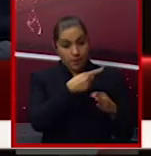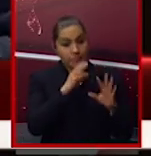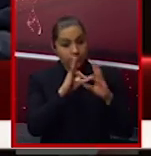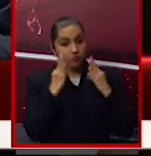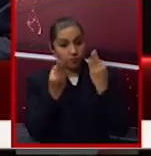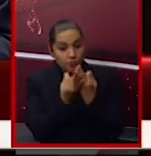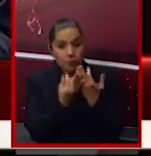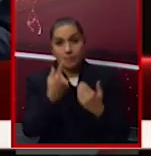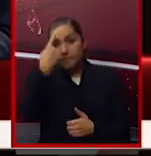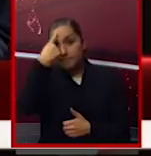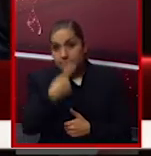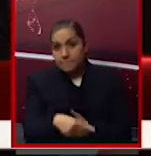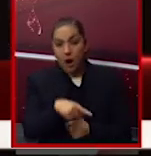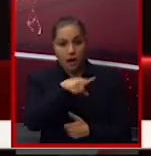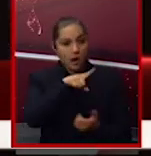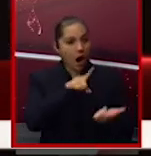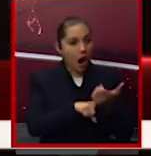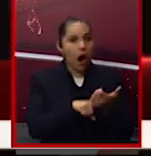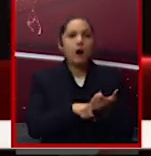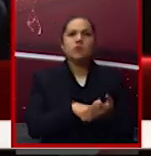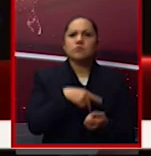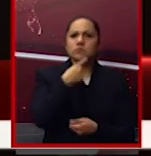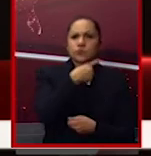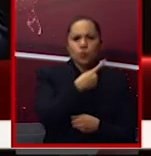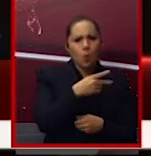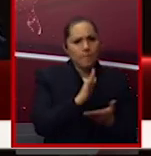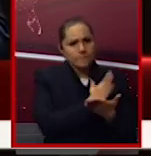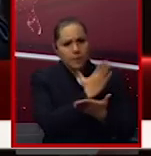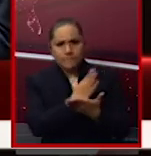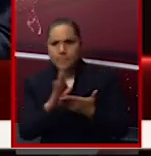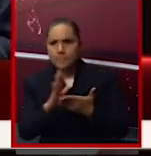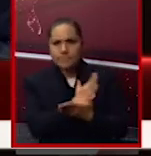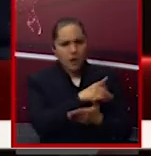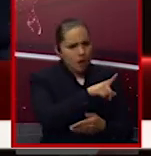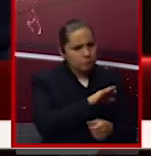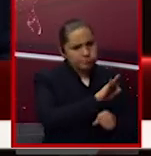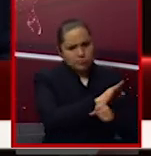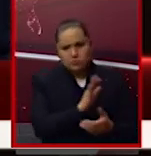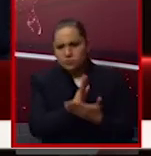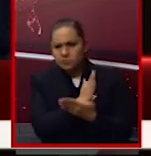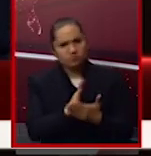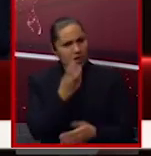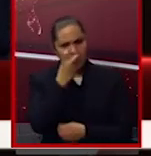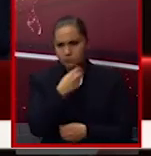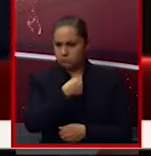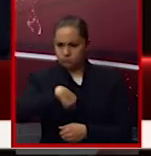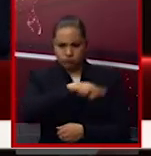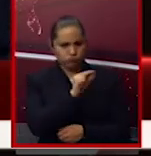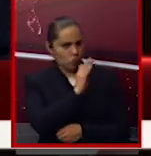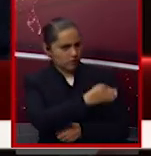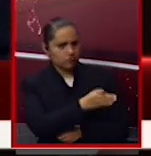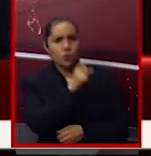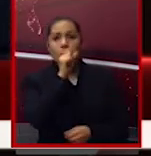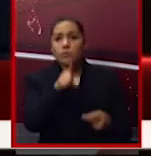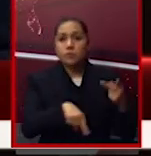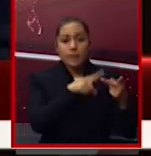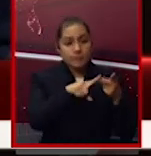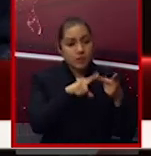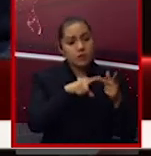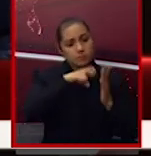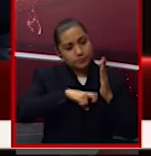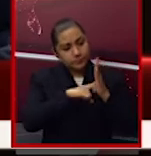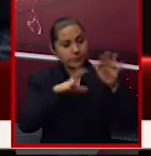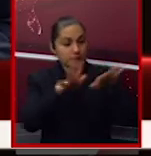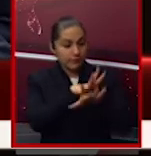la normalización del estado de excepción y no vamos a aceptar no avanzar en la reforma para el